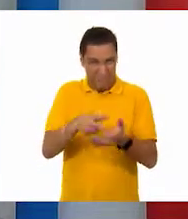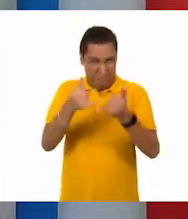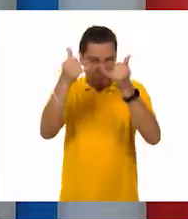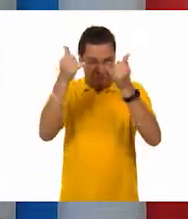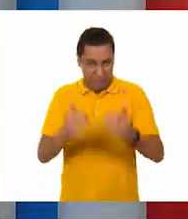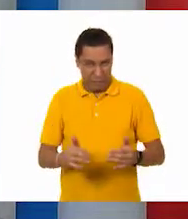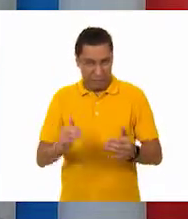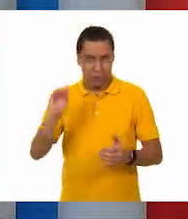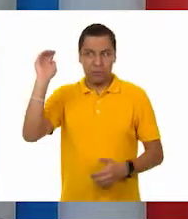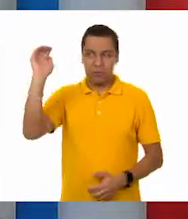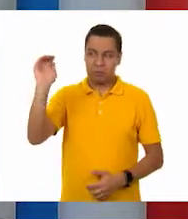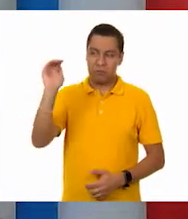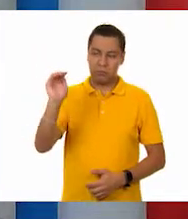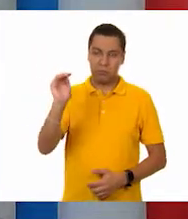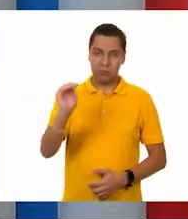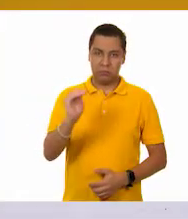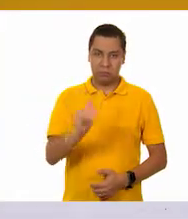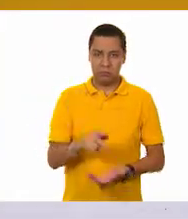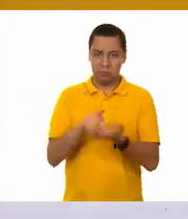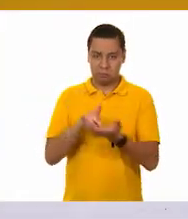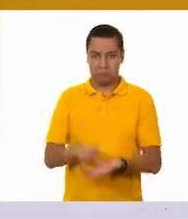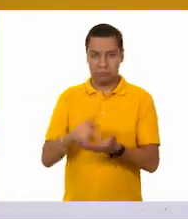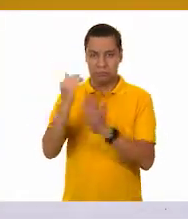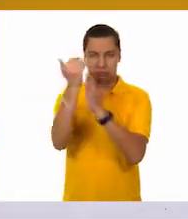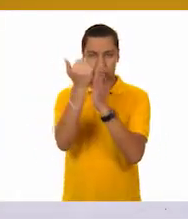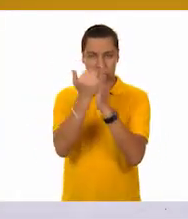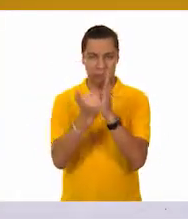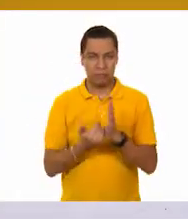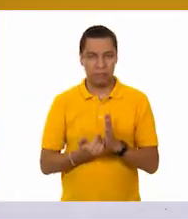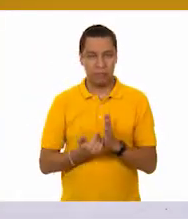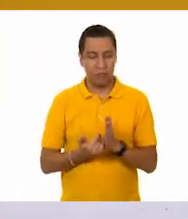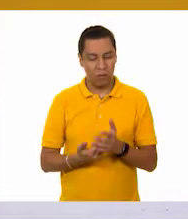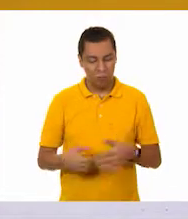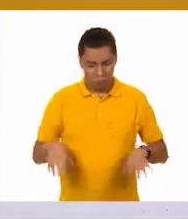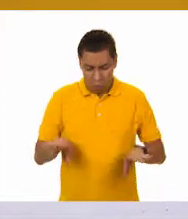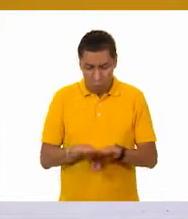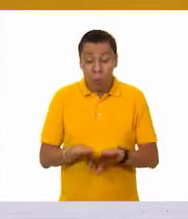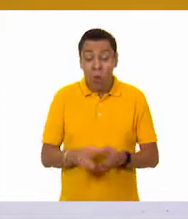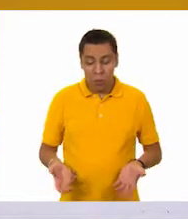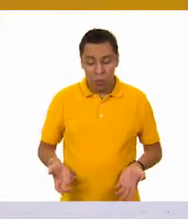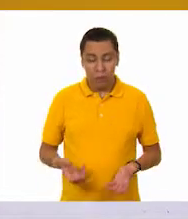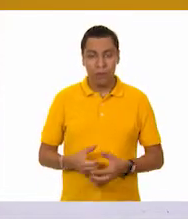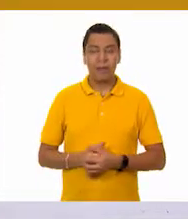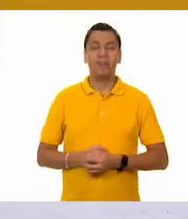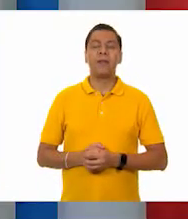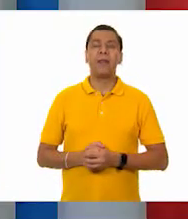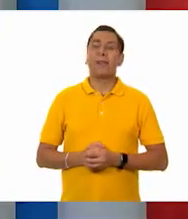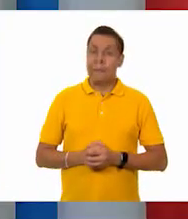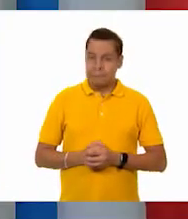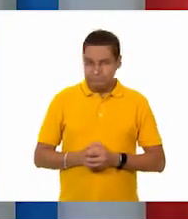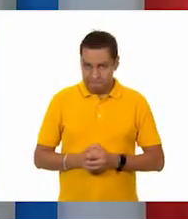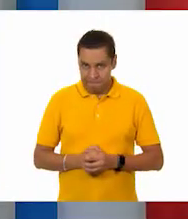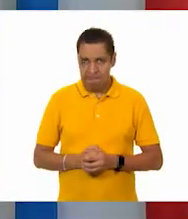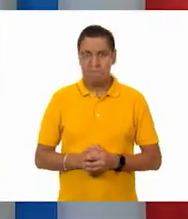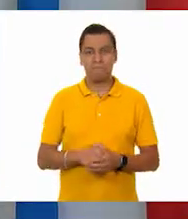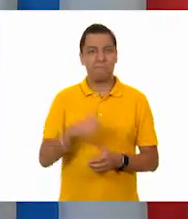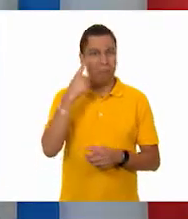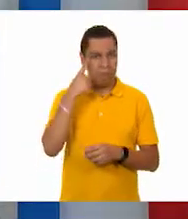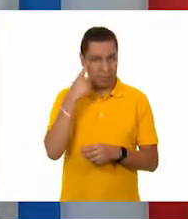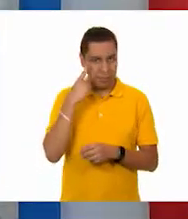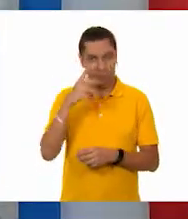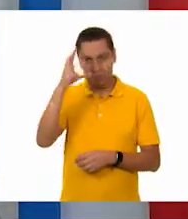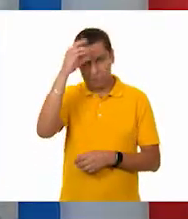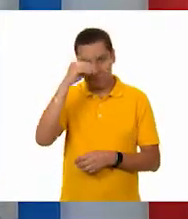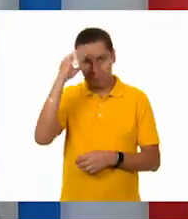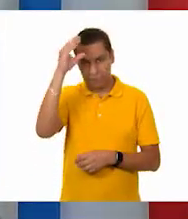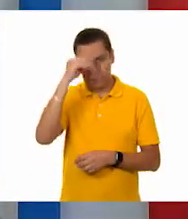pese menos? Ah, pero ¿cómo lo vamos a saber, maestro? Ah, en este momento vamos nosotros a indagar, es decir, vamos